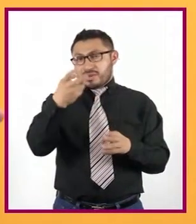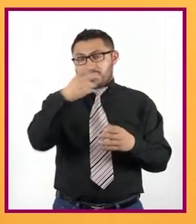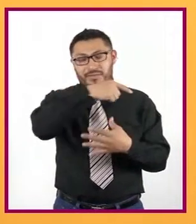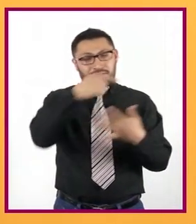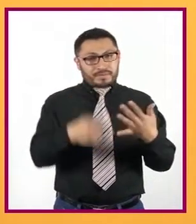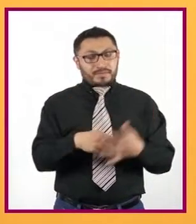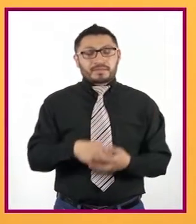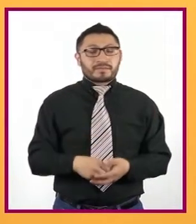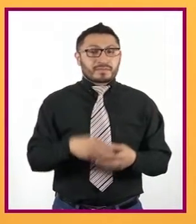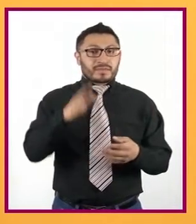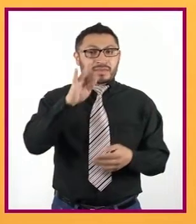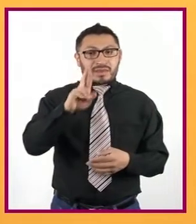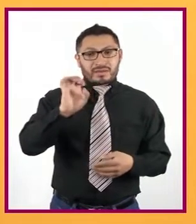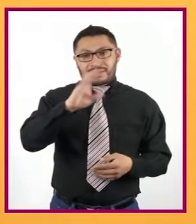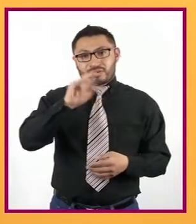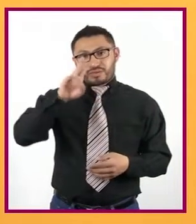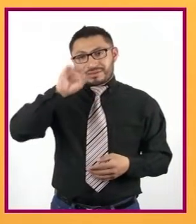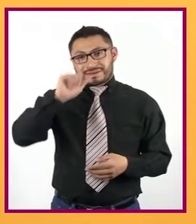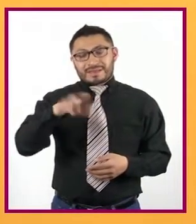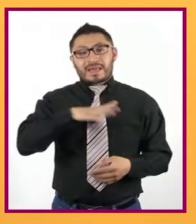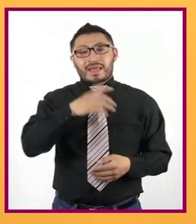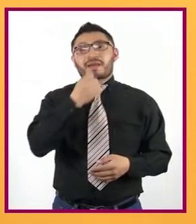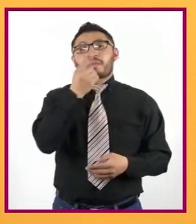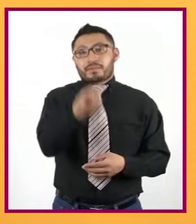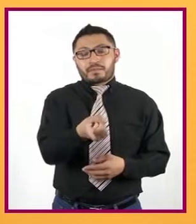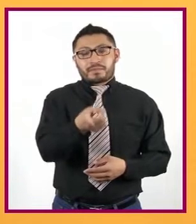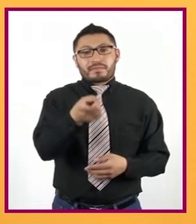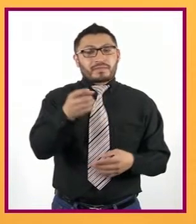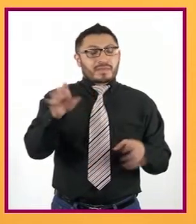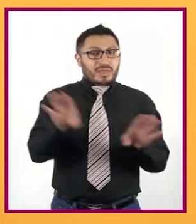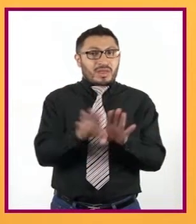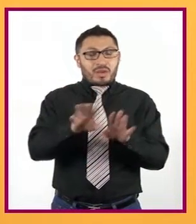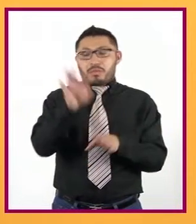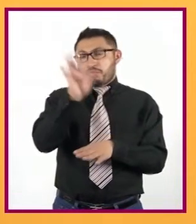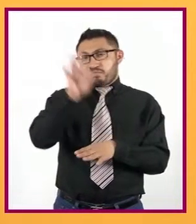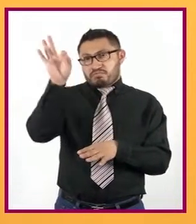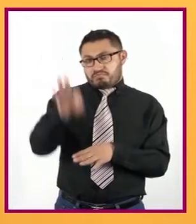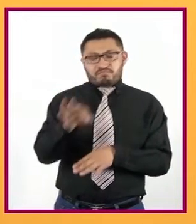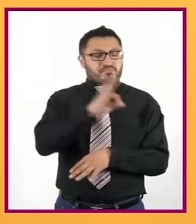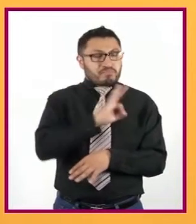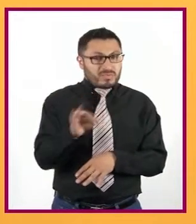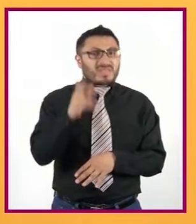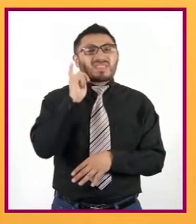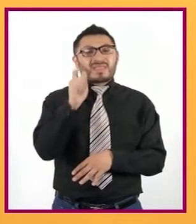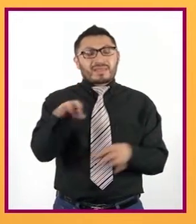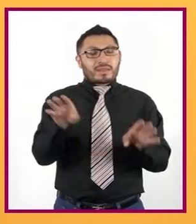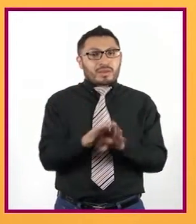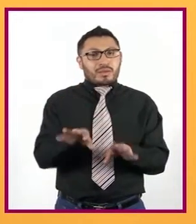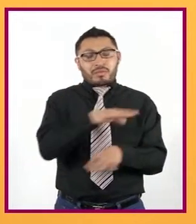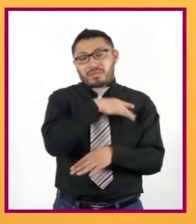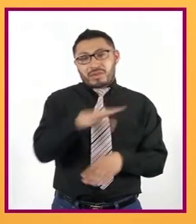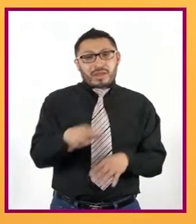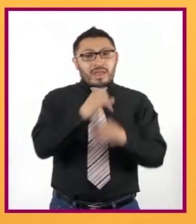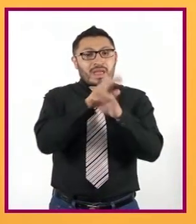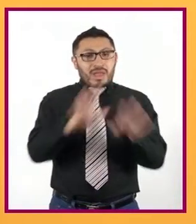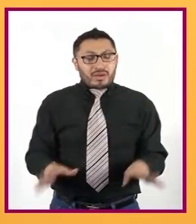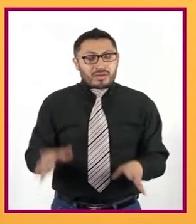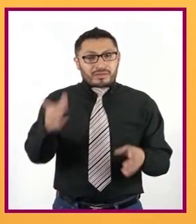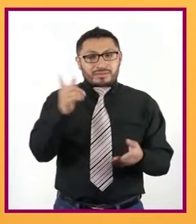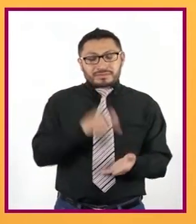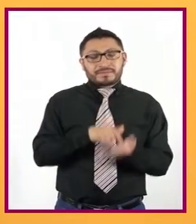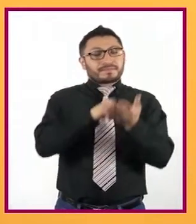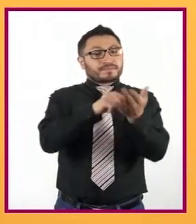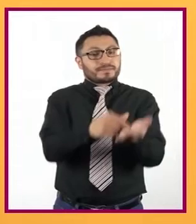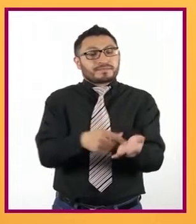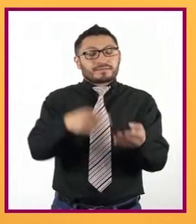La frecuencia se puede expresar también como un porcentaje. De hecho, generalmente la información